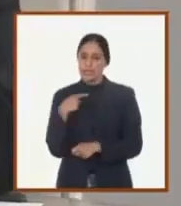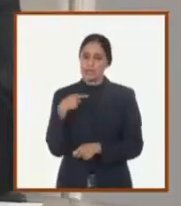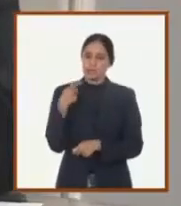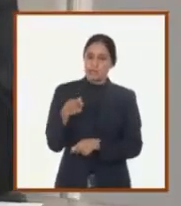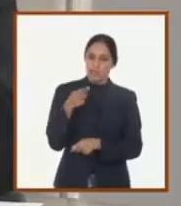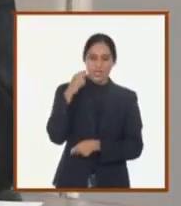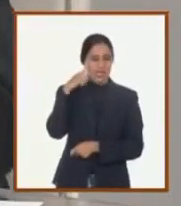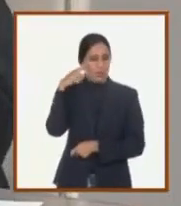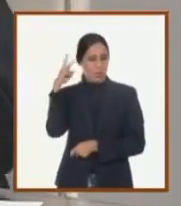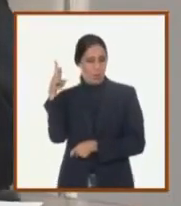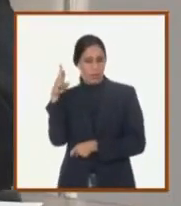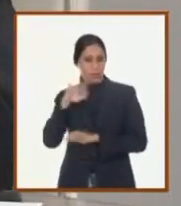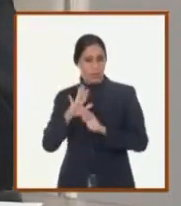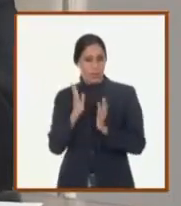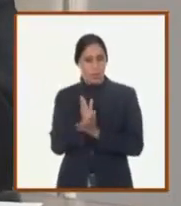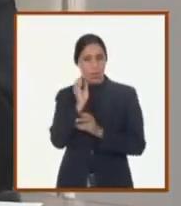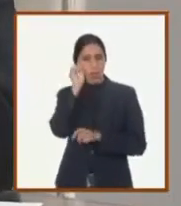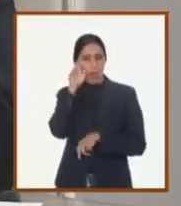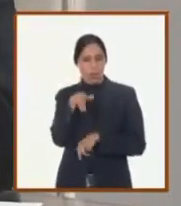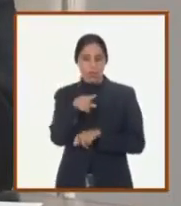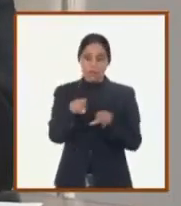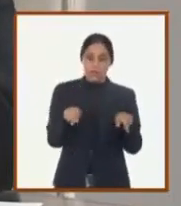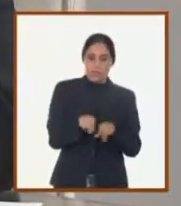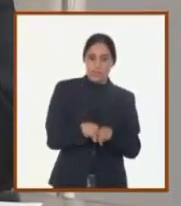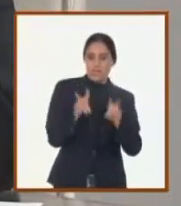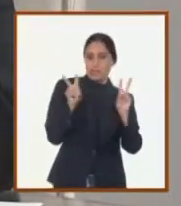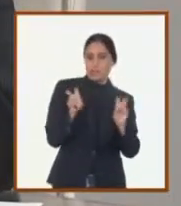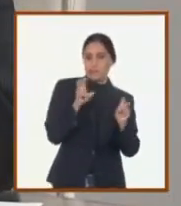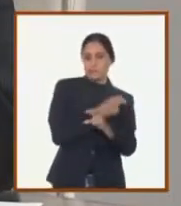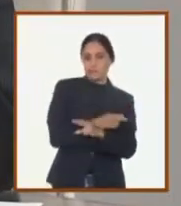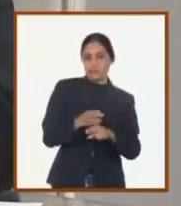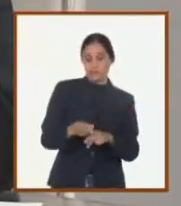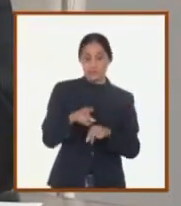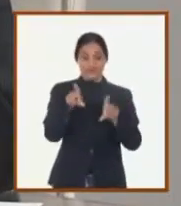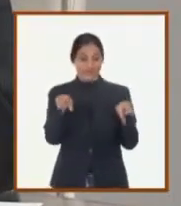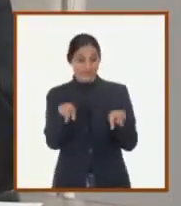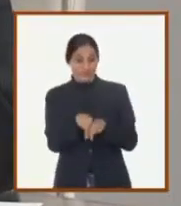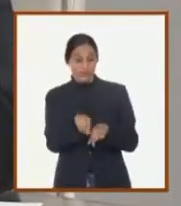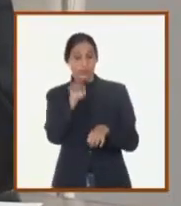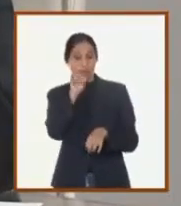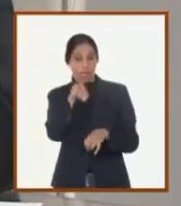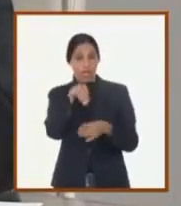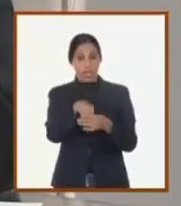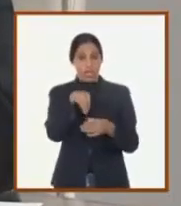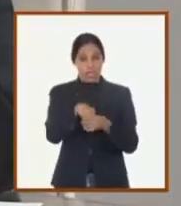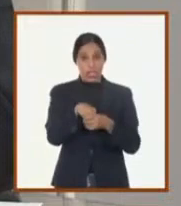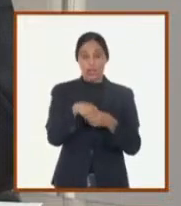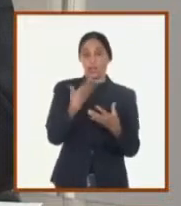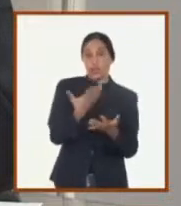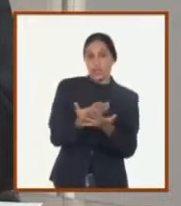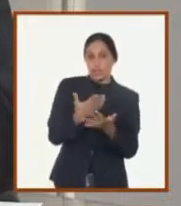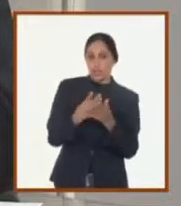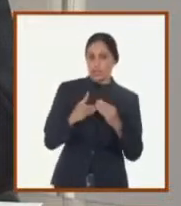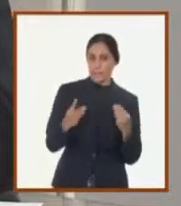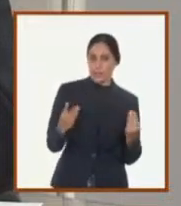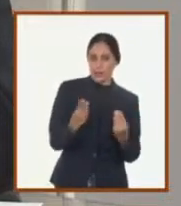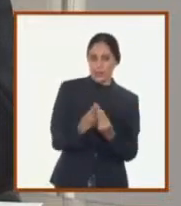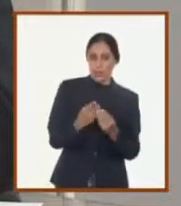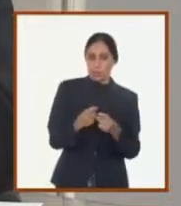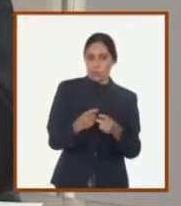seguir la obra de Celia en la oficina asuntos hist bueno eh la oficina eh se fueron